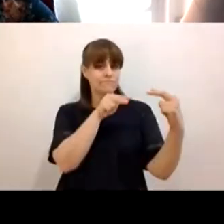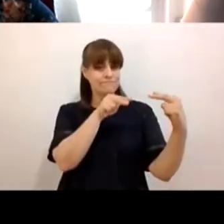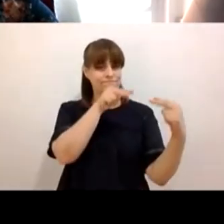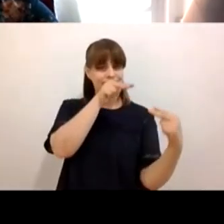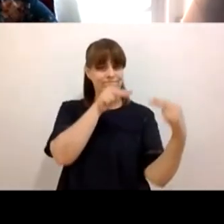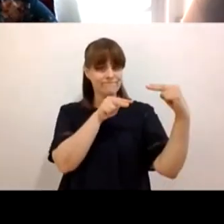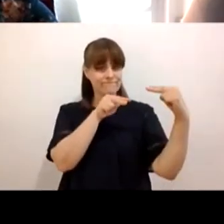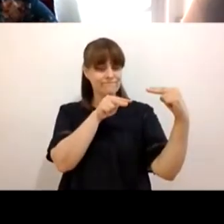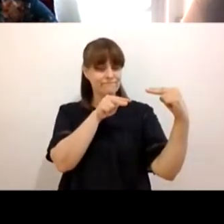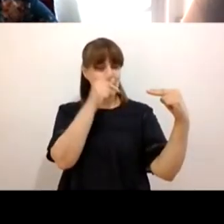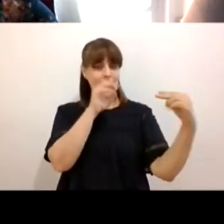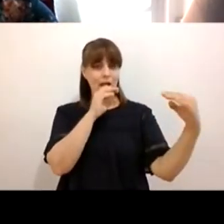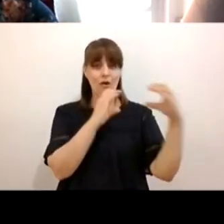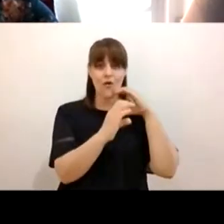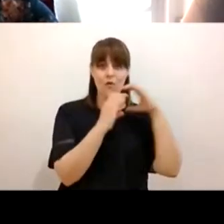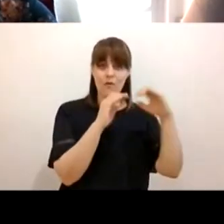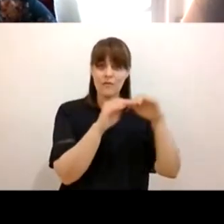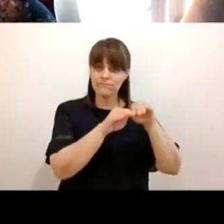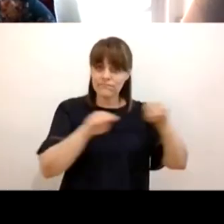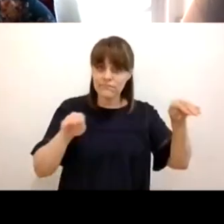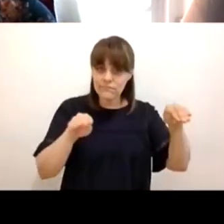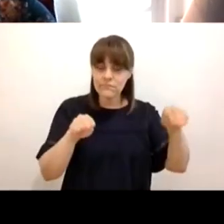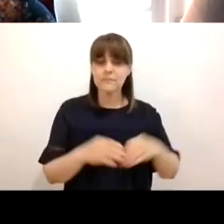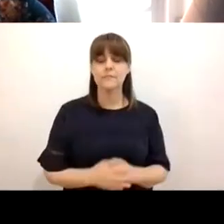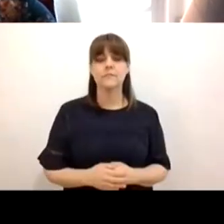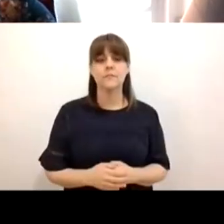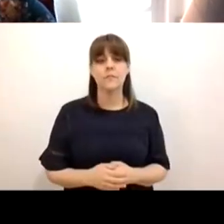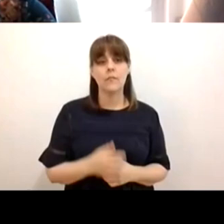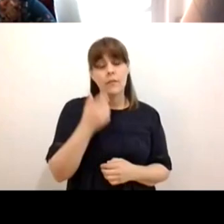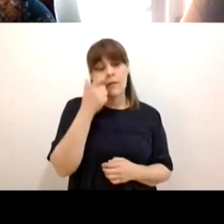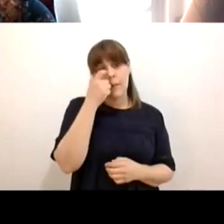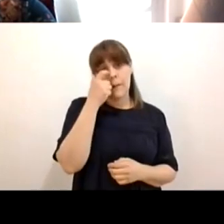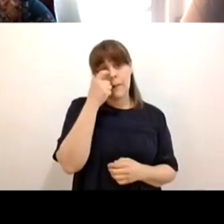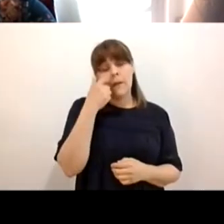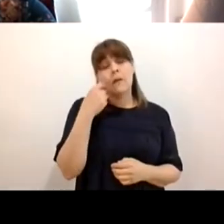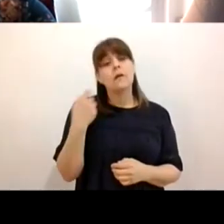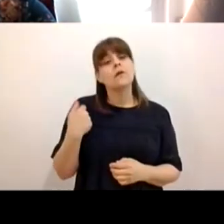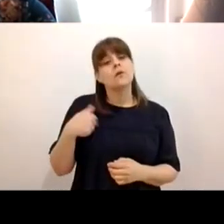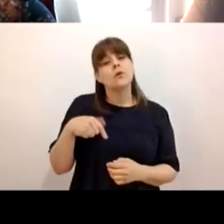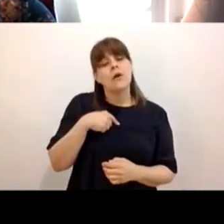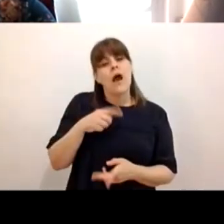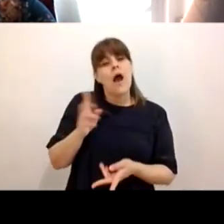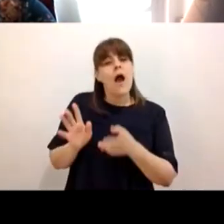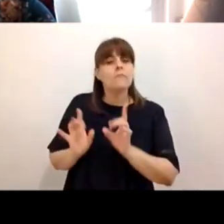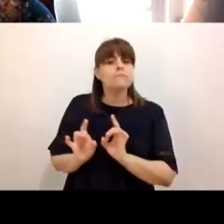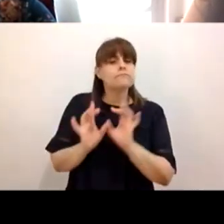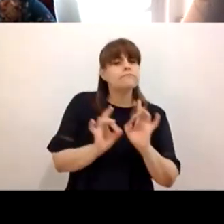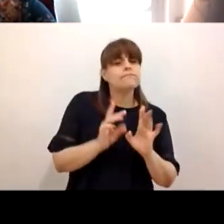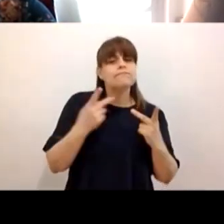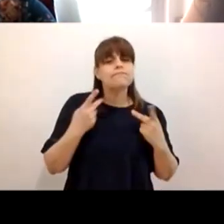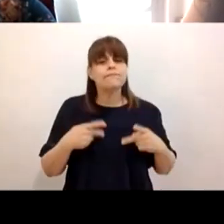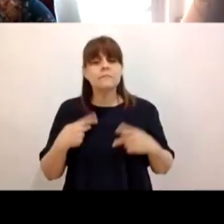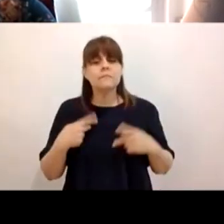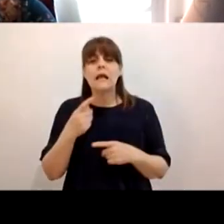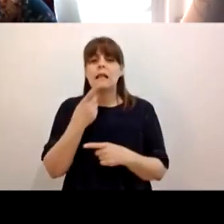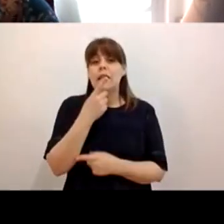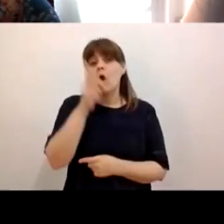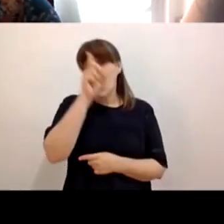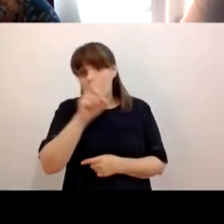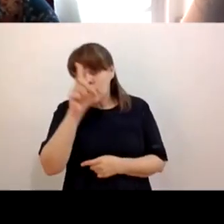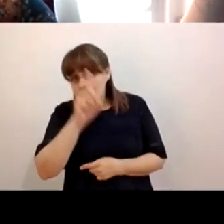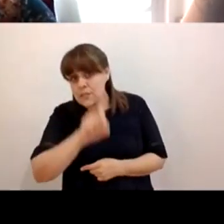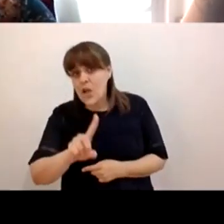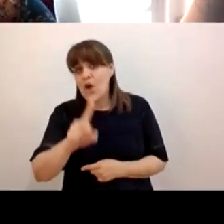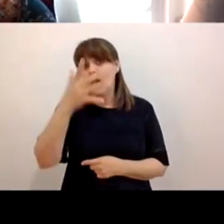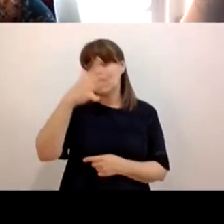comunicando yo cuando escucho a algunas personas dar tips que dan 10 tips para